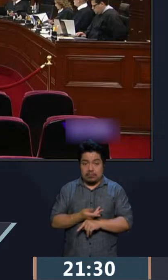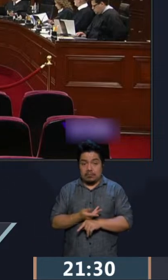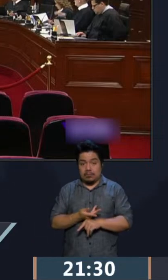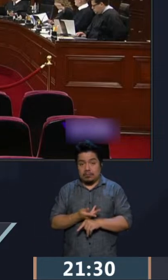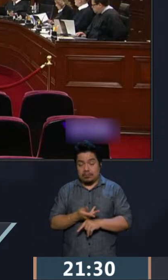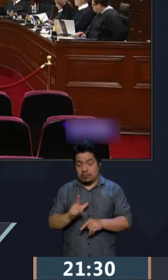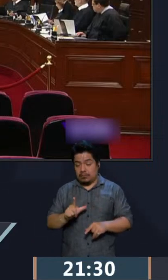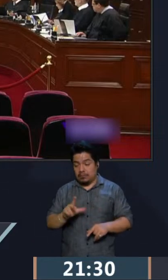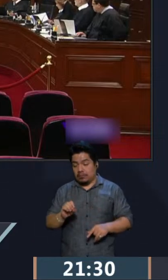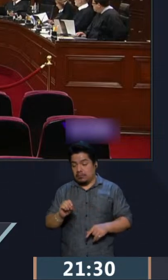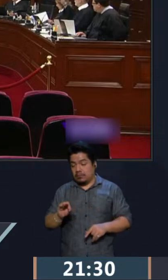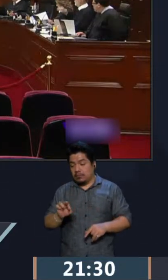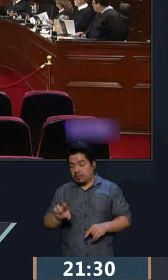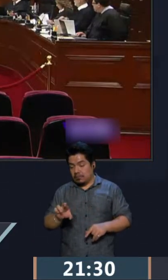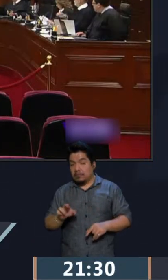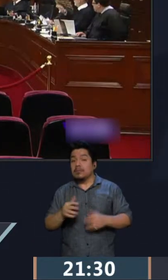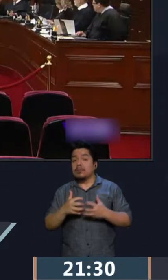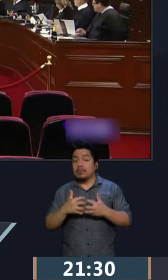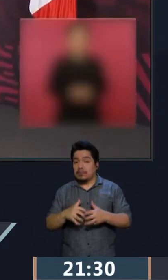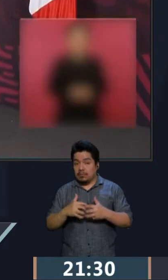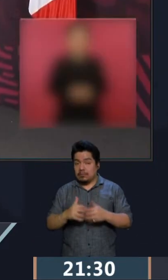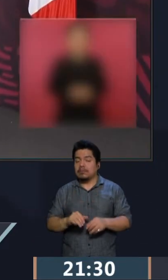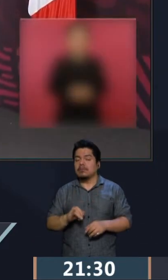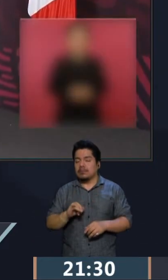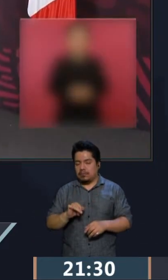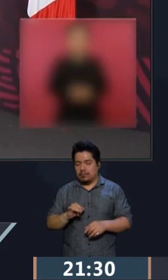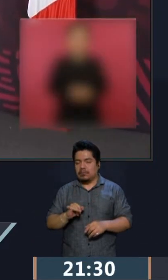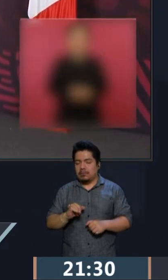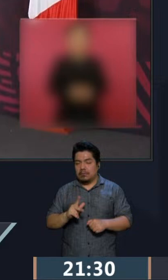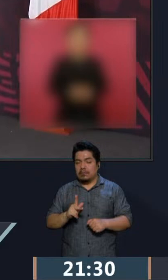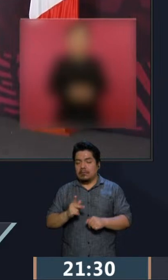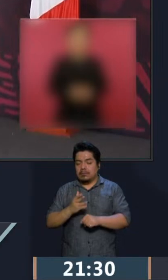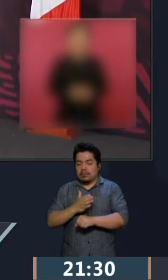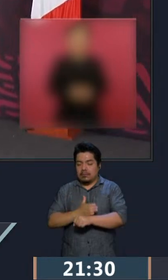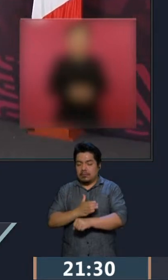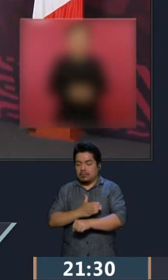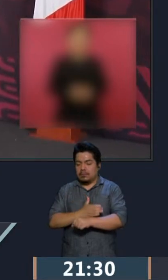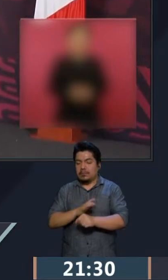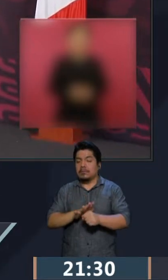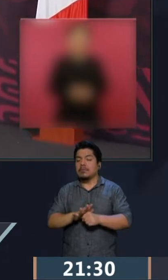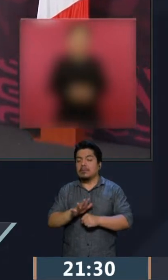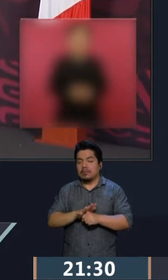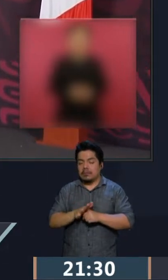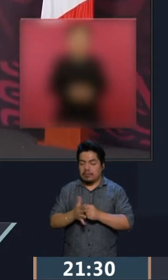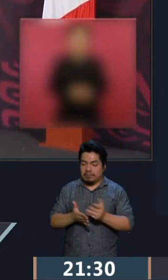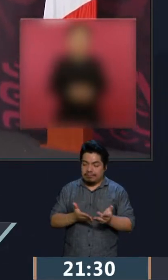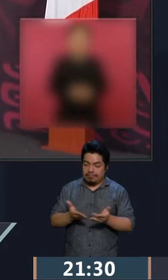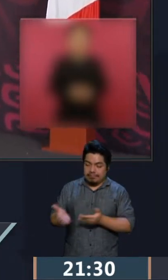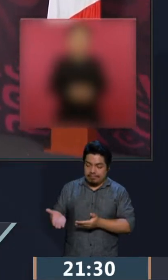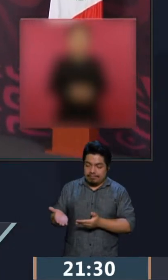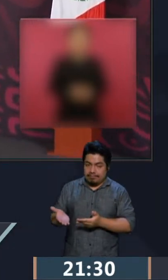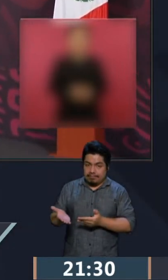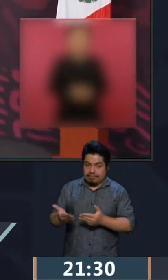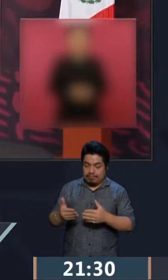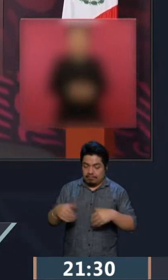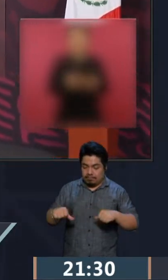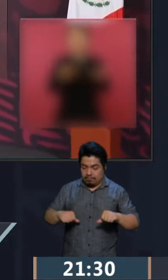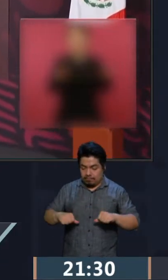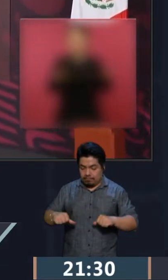el lawfare funciona, sin lugar a dudas, acompañado siempre de una